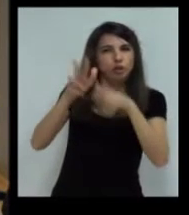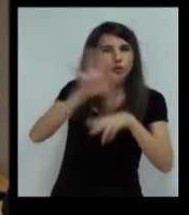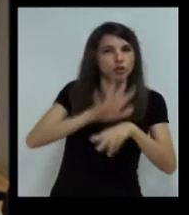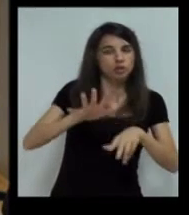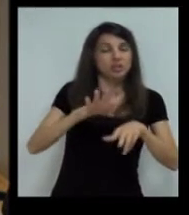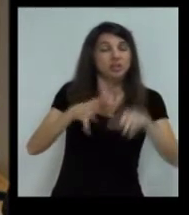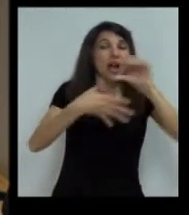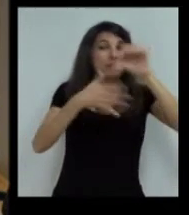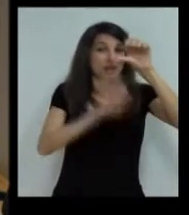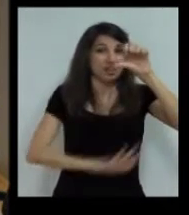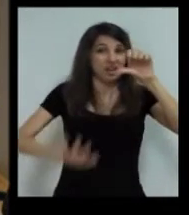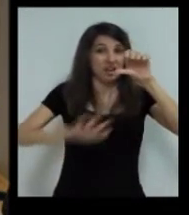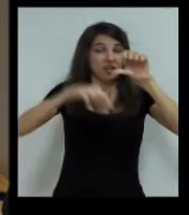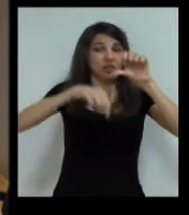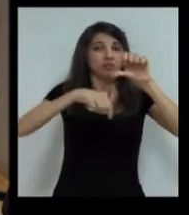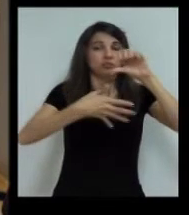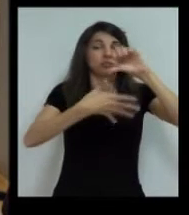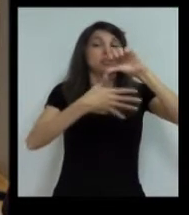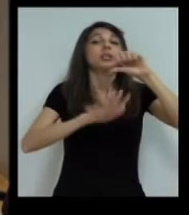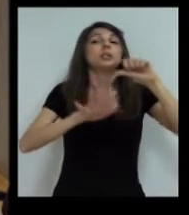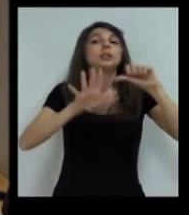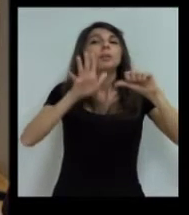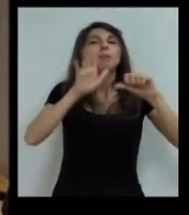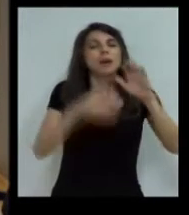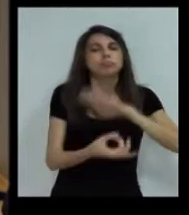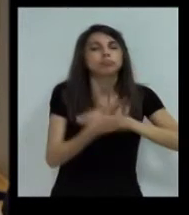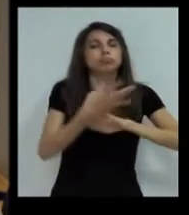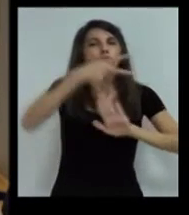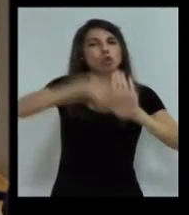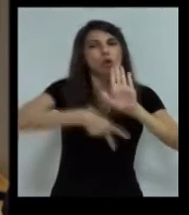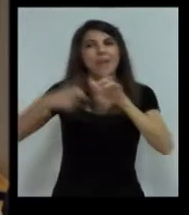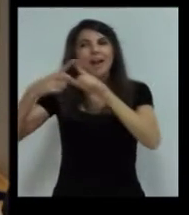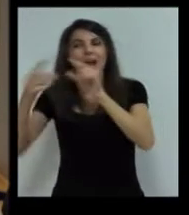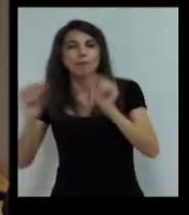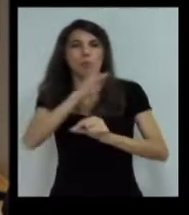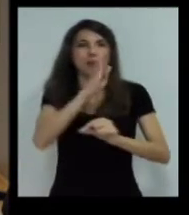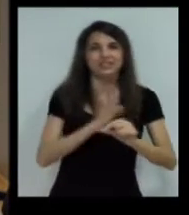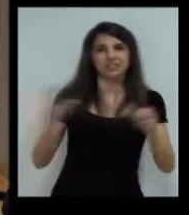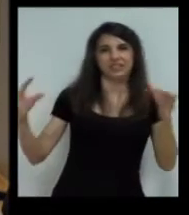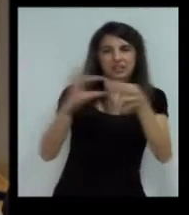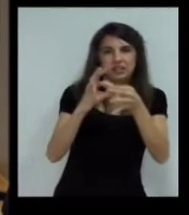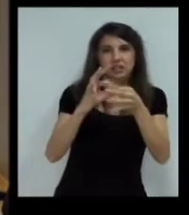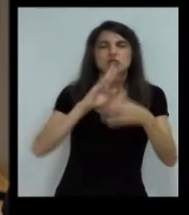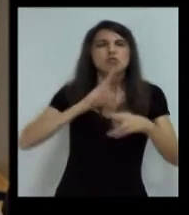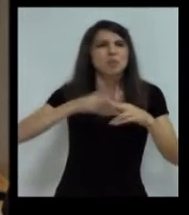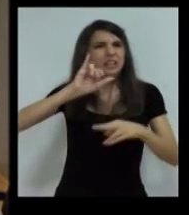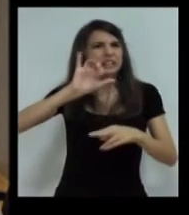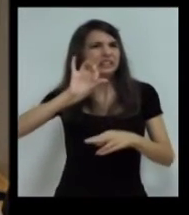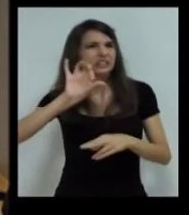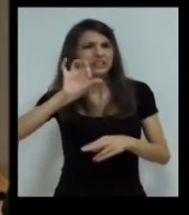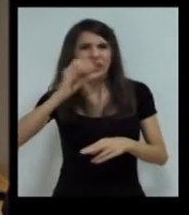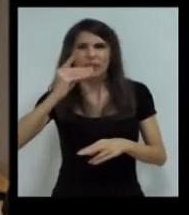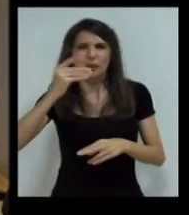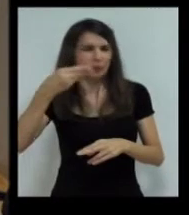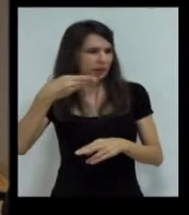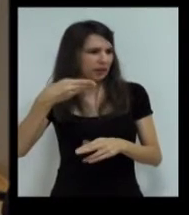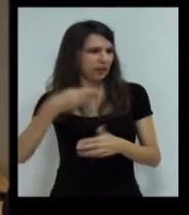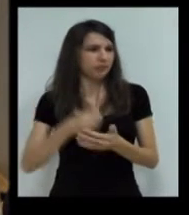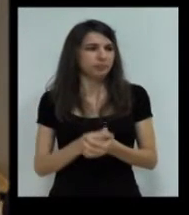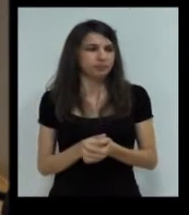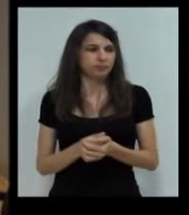para la asunción de una norma japo-brasileña que se conoce como ISDBT. Y luego la otra gran